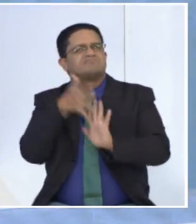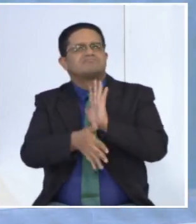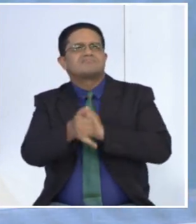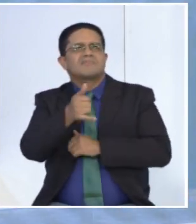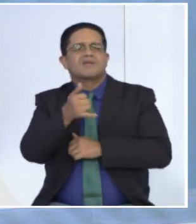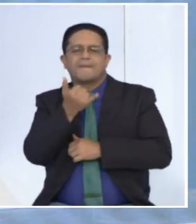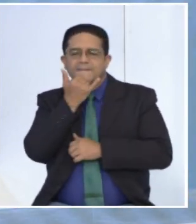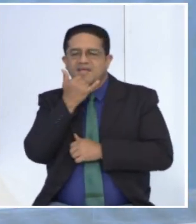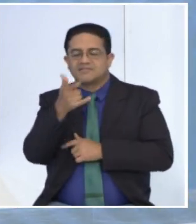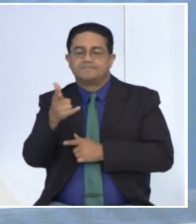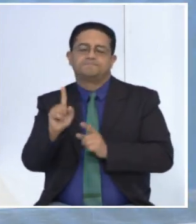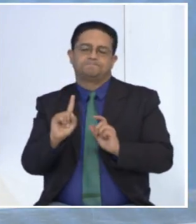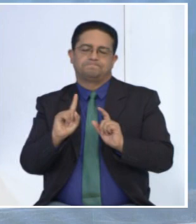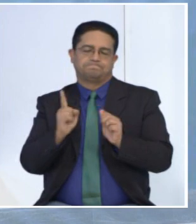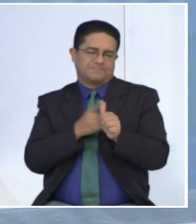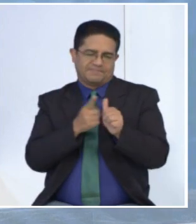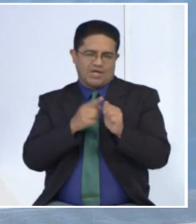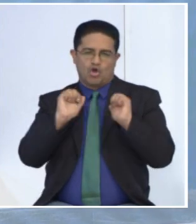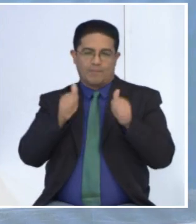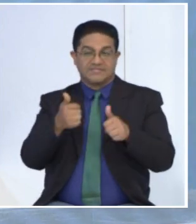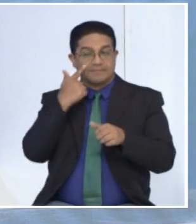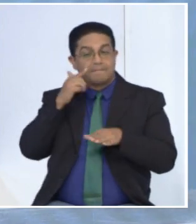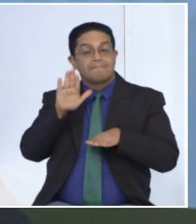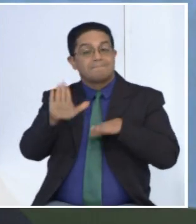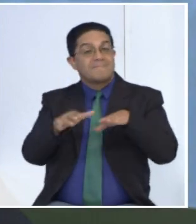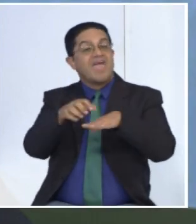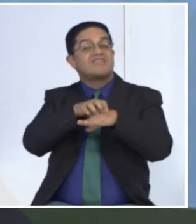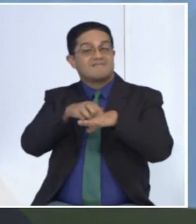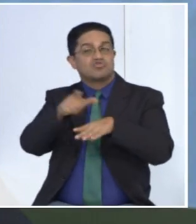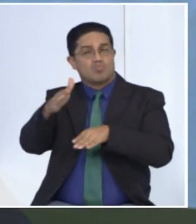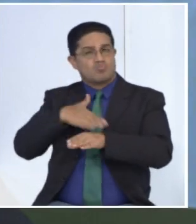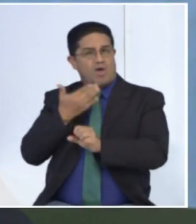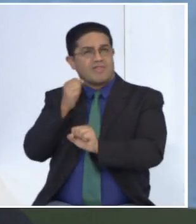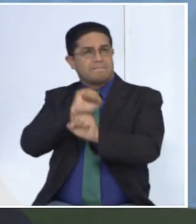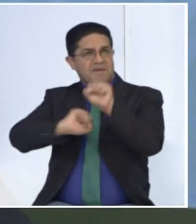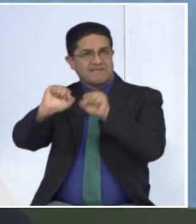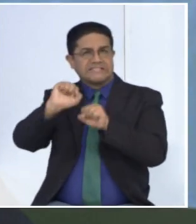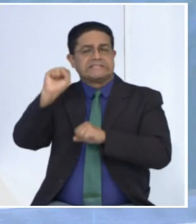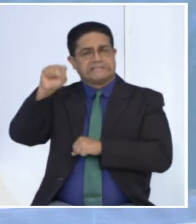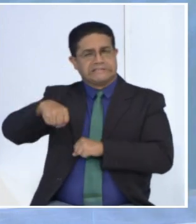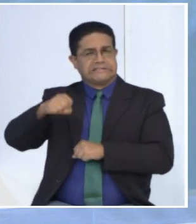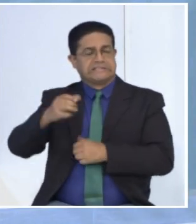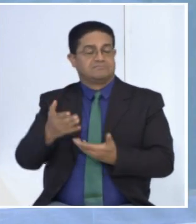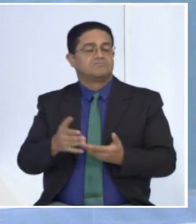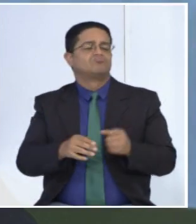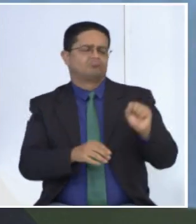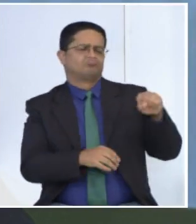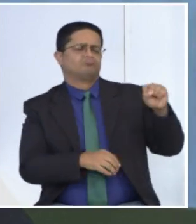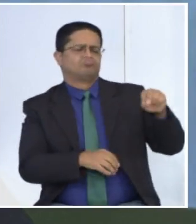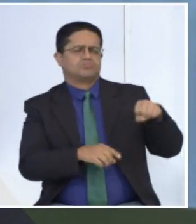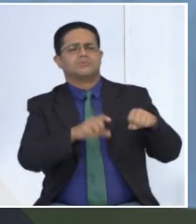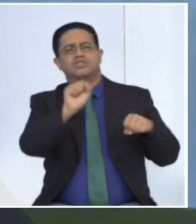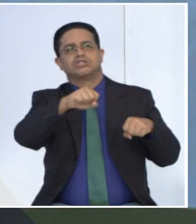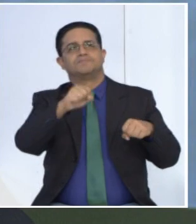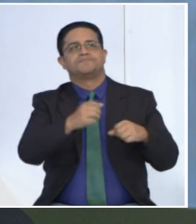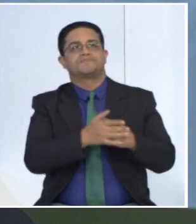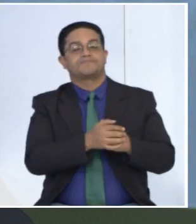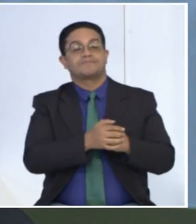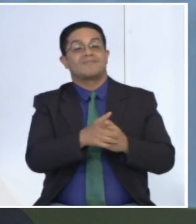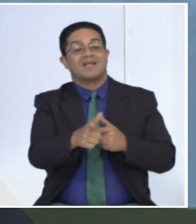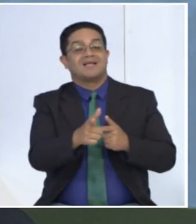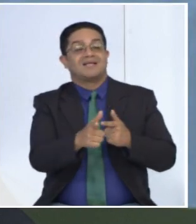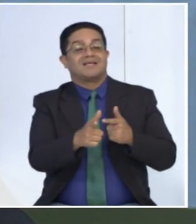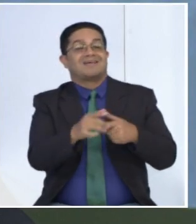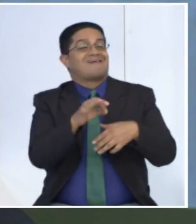El pie diabético, vamos a empezar por allí, ¿se puede prevenir? Totalmente, sí, totalmente. Es prevenible totalmente. Es prevenible totalmente las complicaciones de